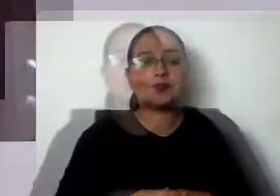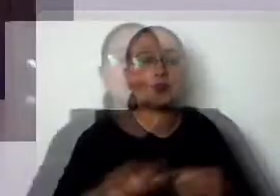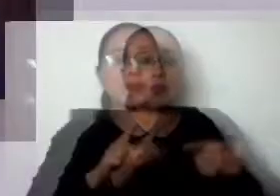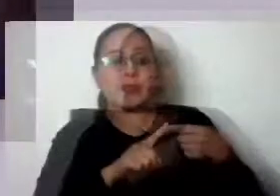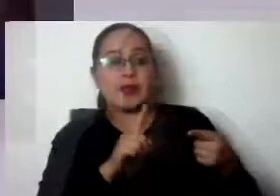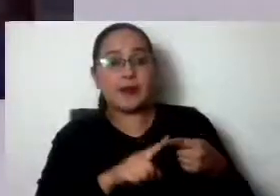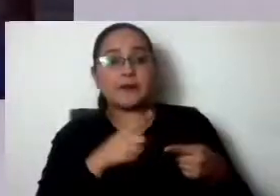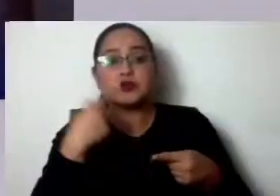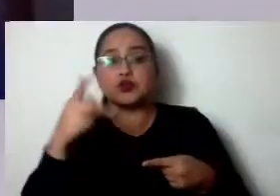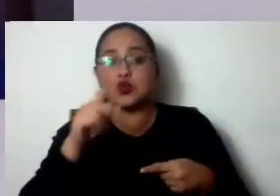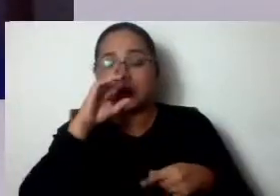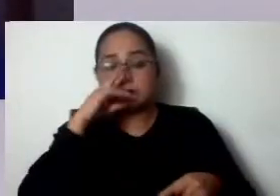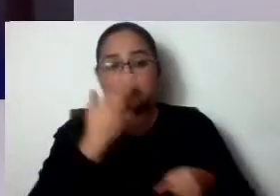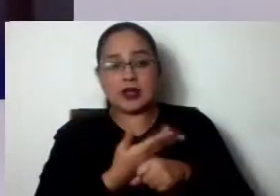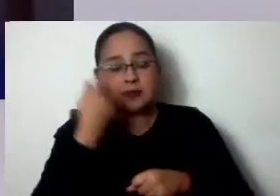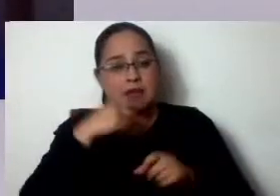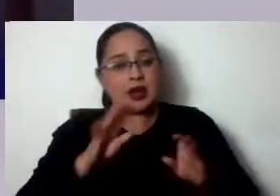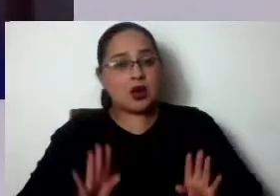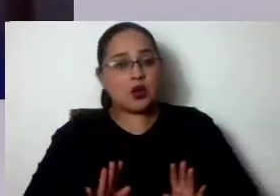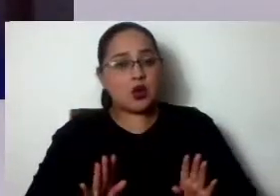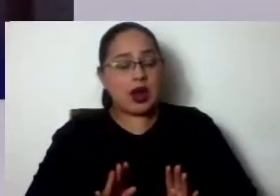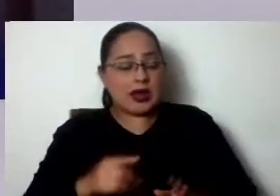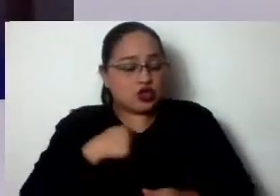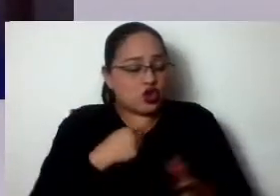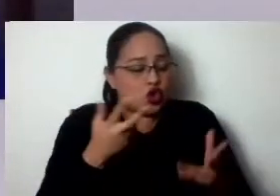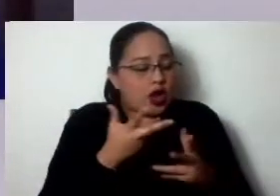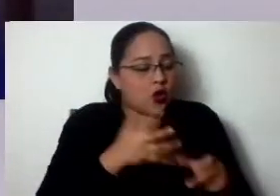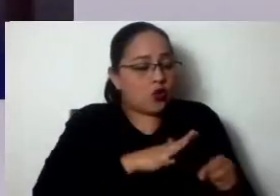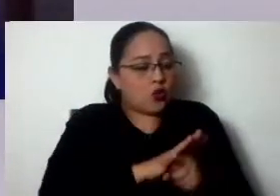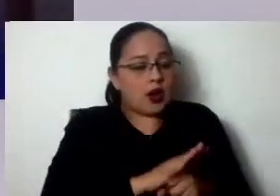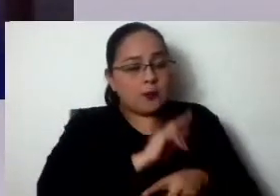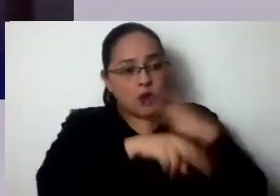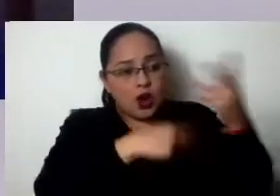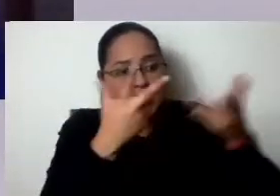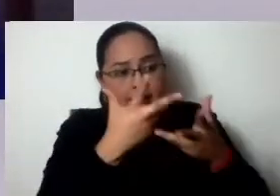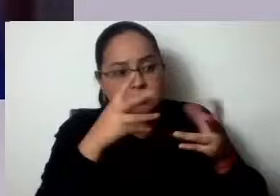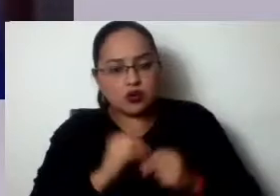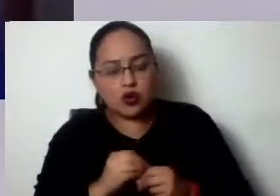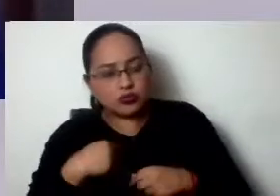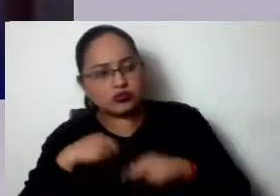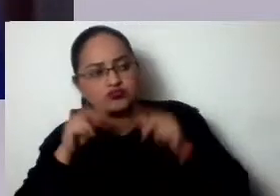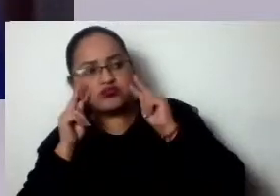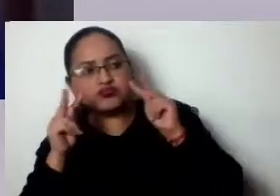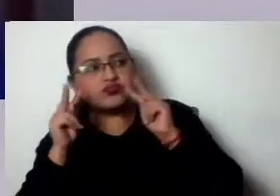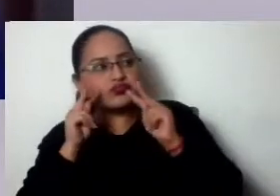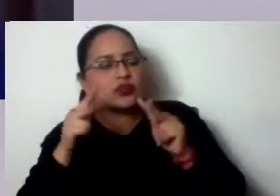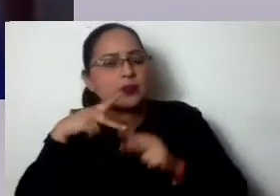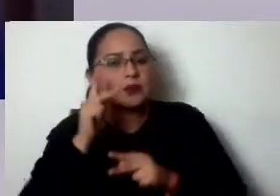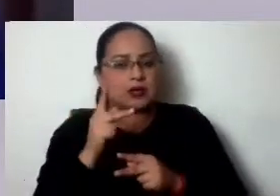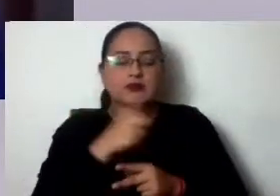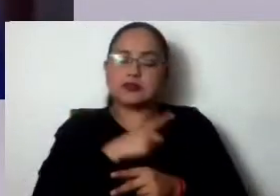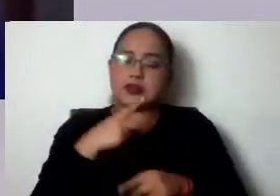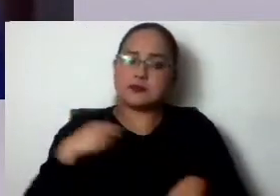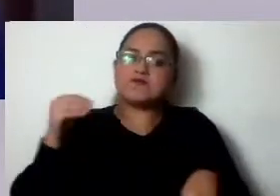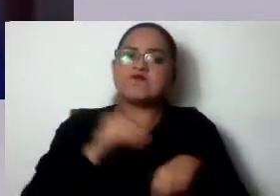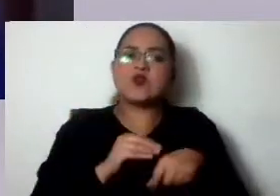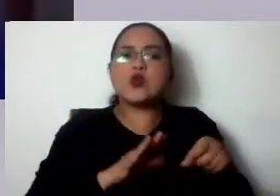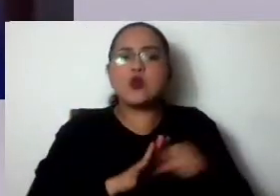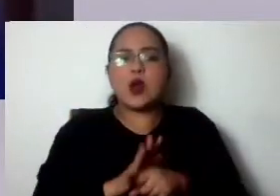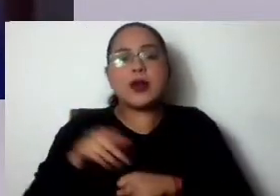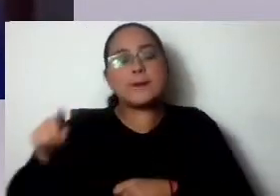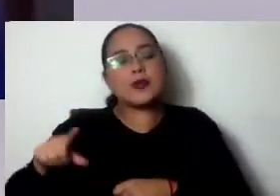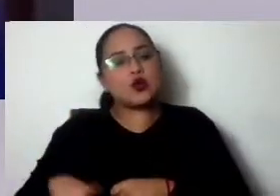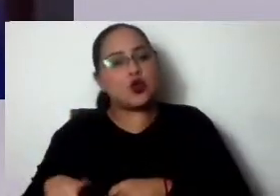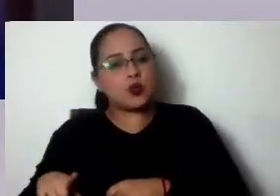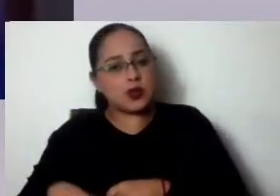conducta tanto activa como pasiva que señala un determinado comportamiento que debe ser realizado por el estado